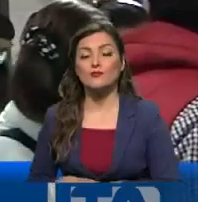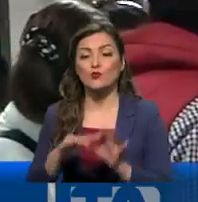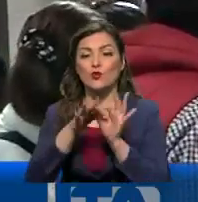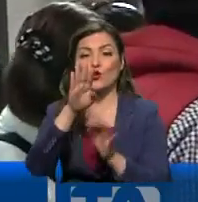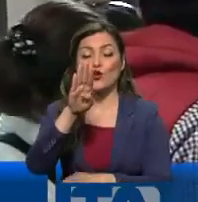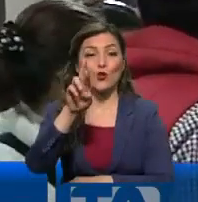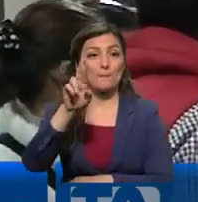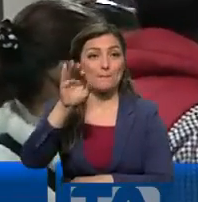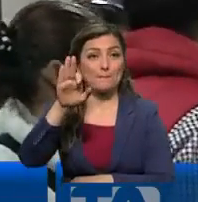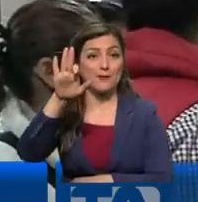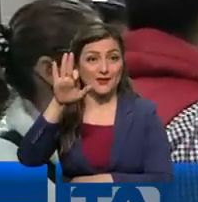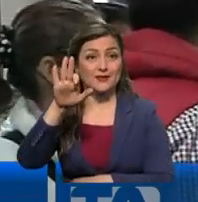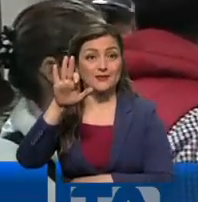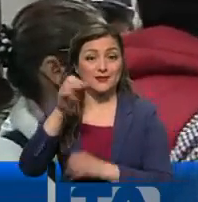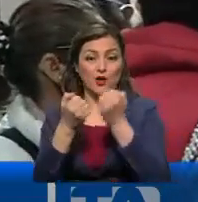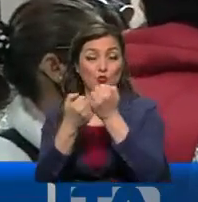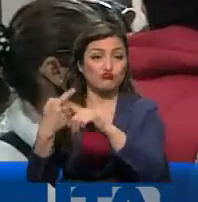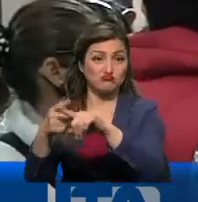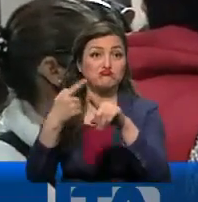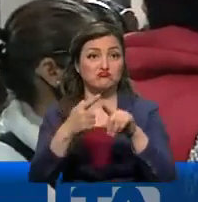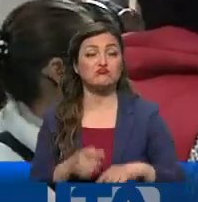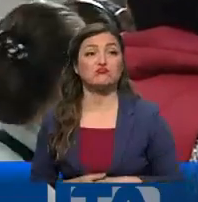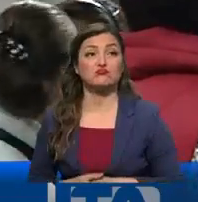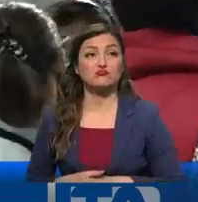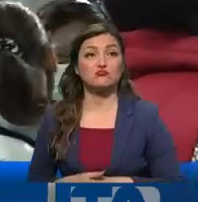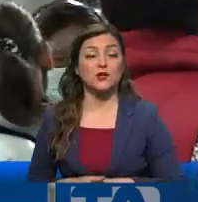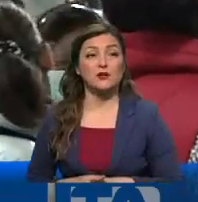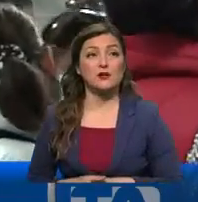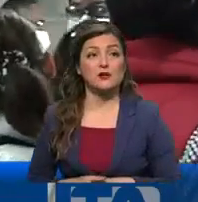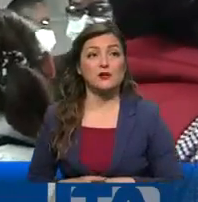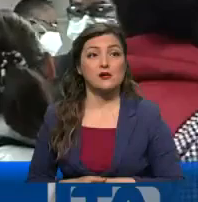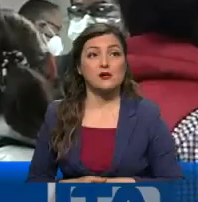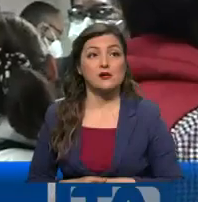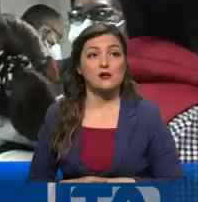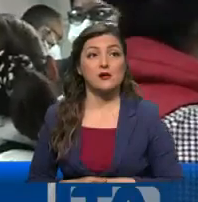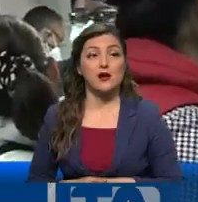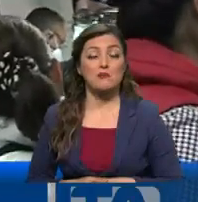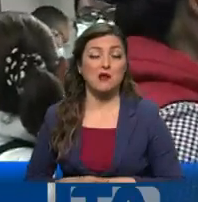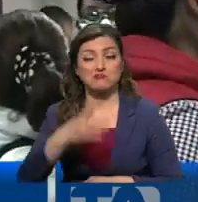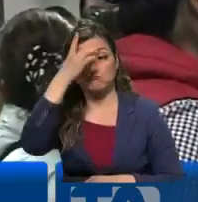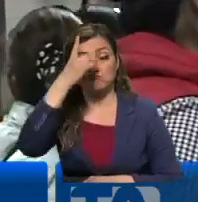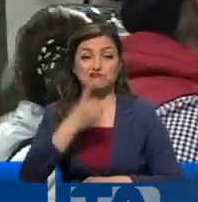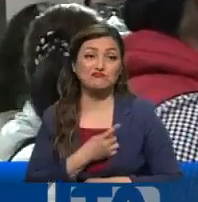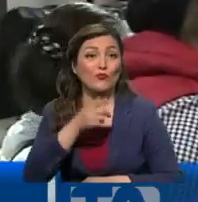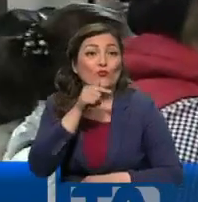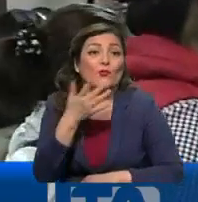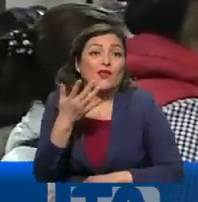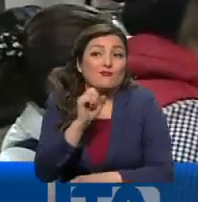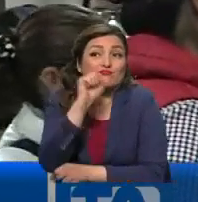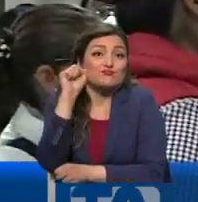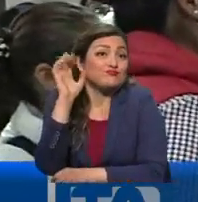Brit Baca tendría el apoyo de varios sectores. Es decir, habría que escuchar el día de hoy todas las posturas y ver quién mismo